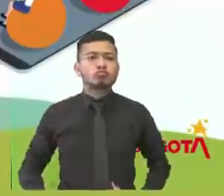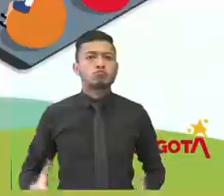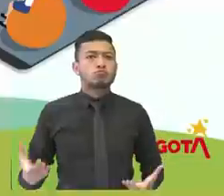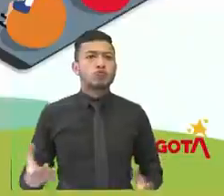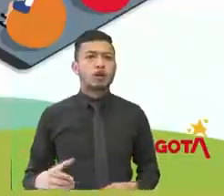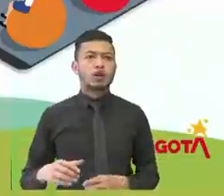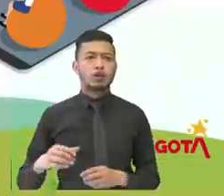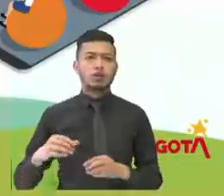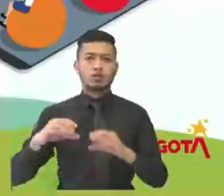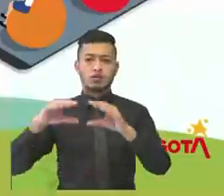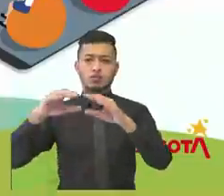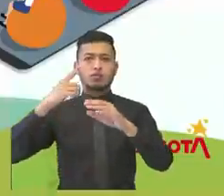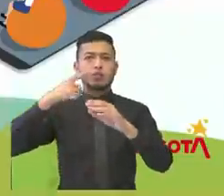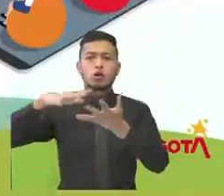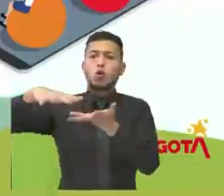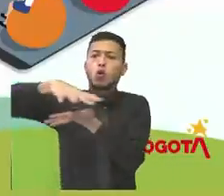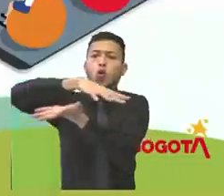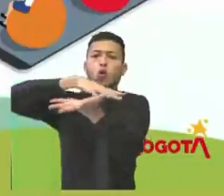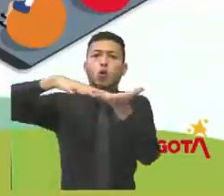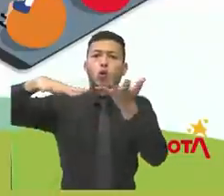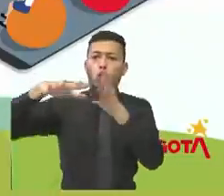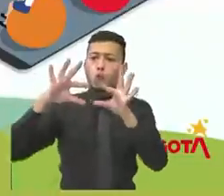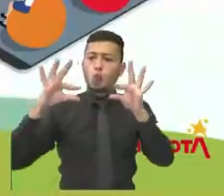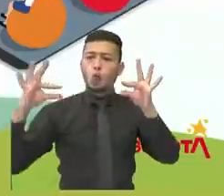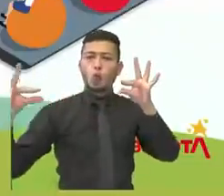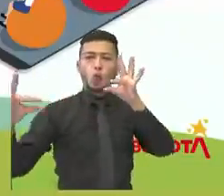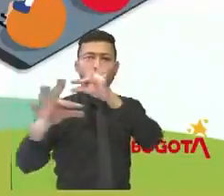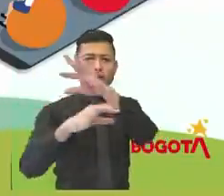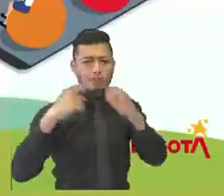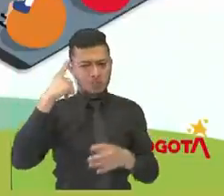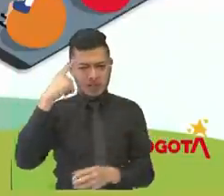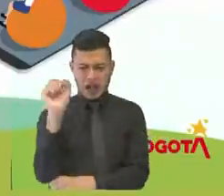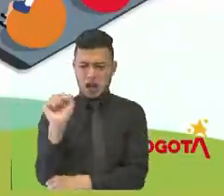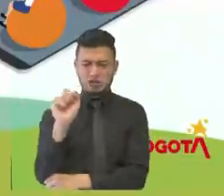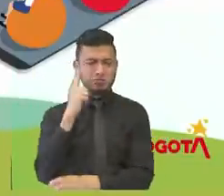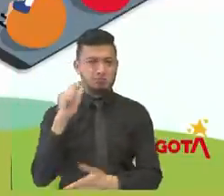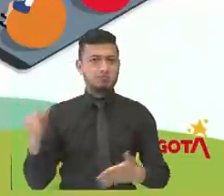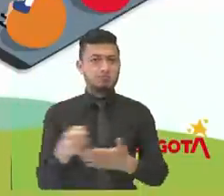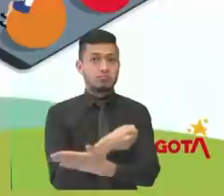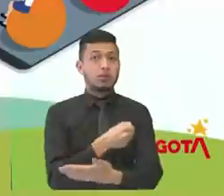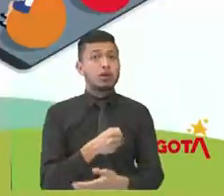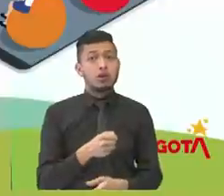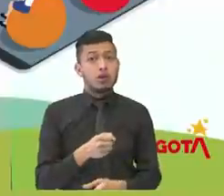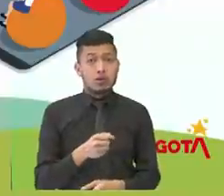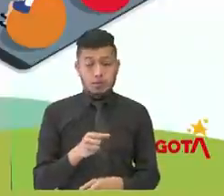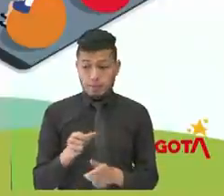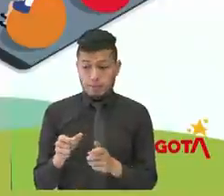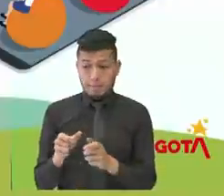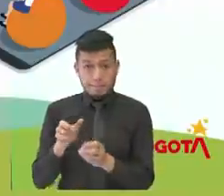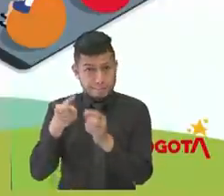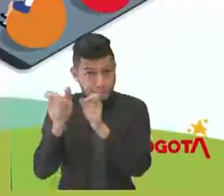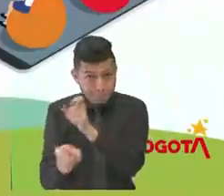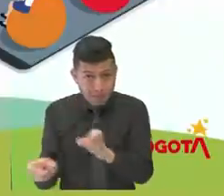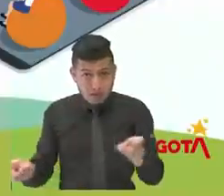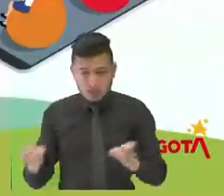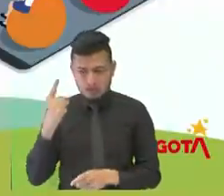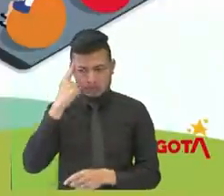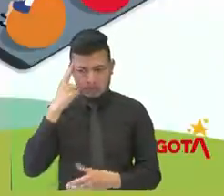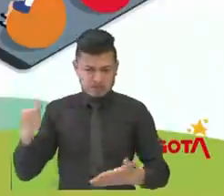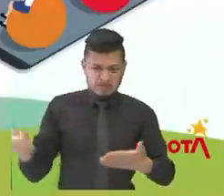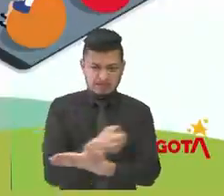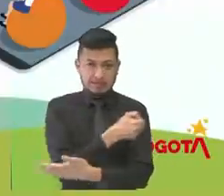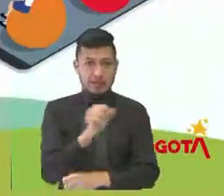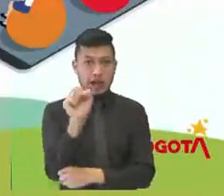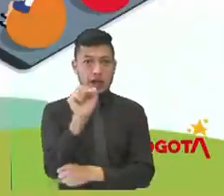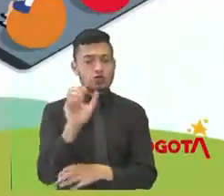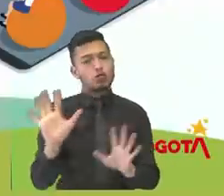platillos voladores, más o menos, ¿no? Borrando los carros, pero la inmensa mayoría de los ciudadanos no borró los carros. Les quitó mucho espacio, pero no los